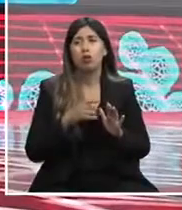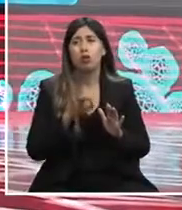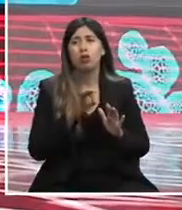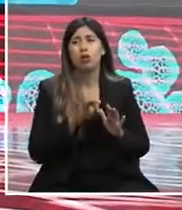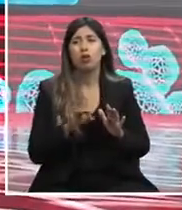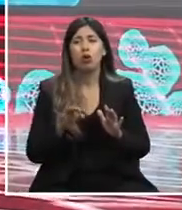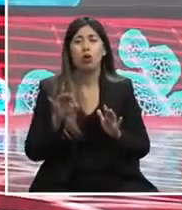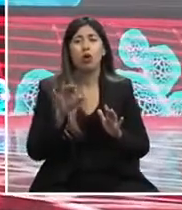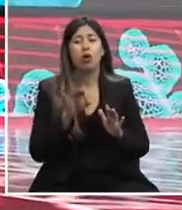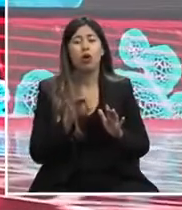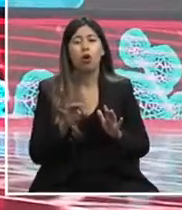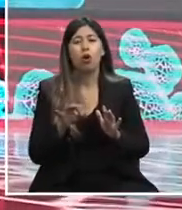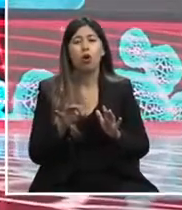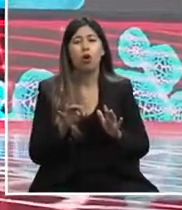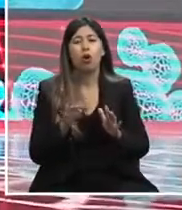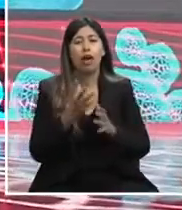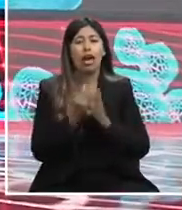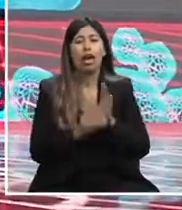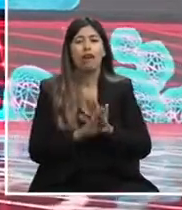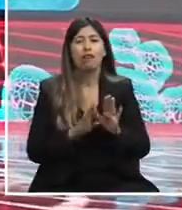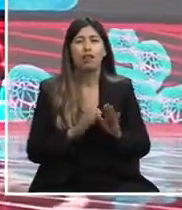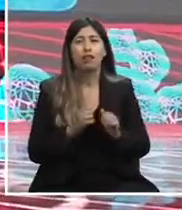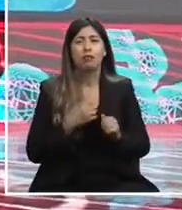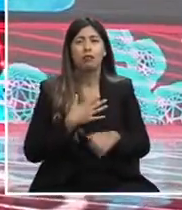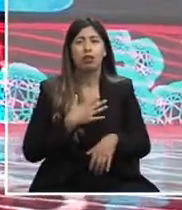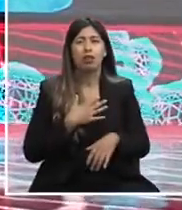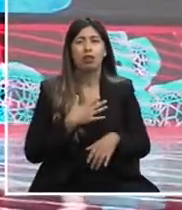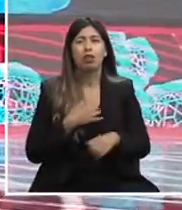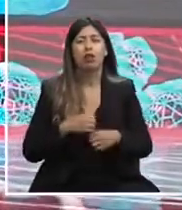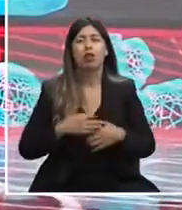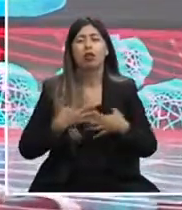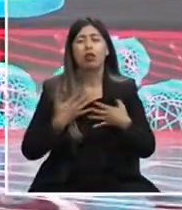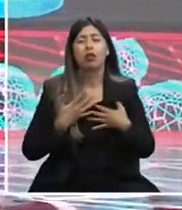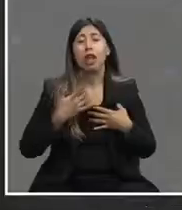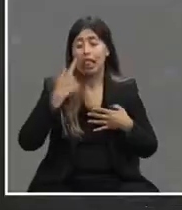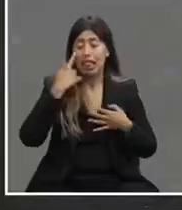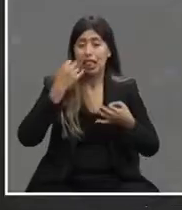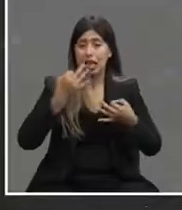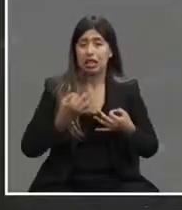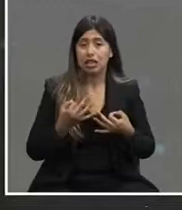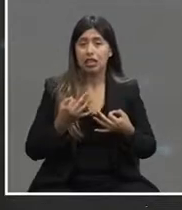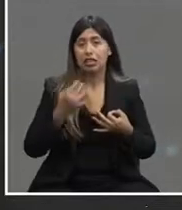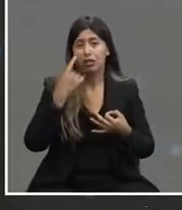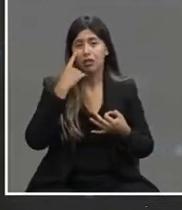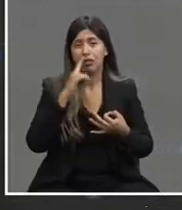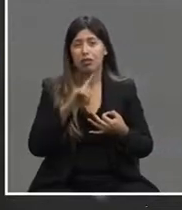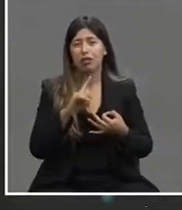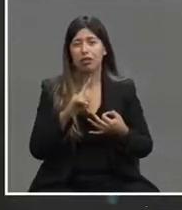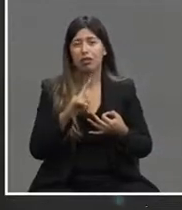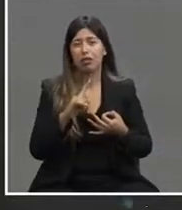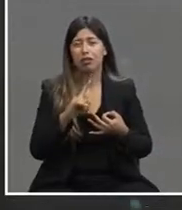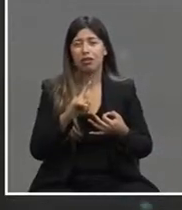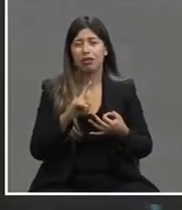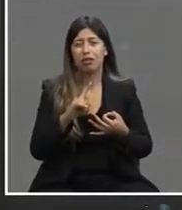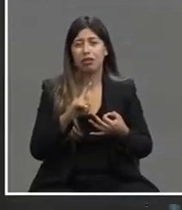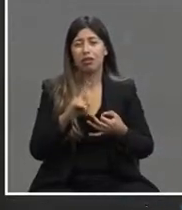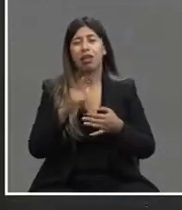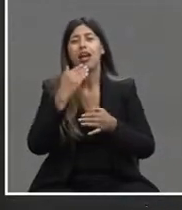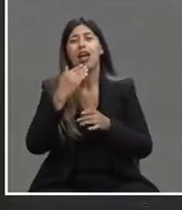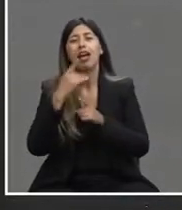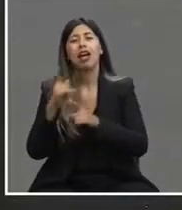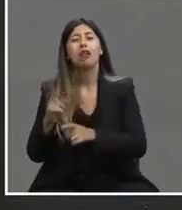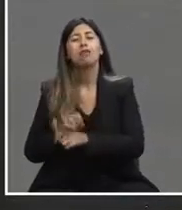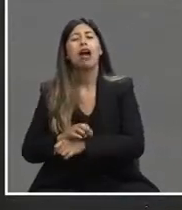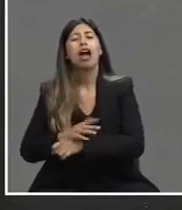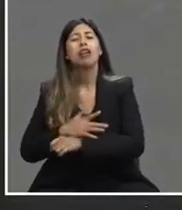extremo acabe conmigo, ¿verdad? Insisto, una pasión legítima, pero en ciertas circunstancias. También tenemos pasiones